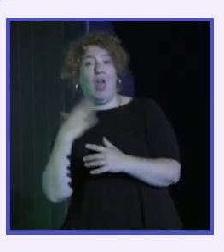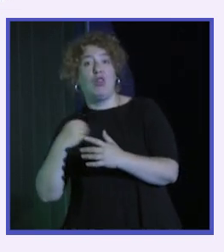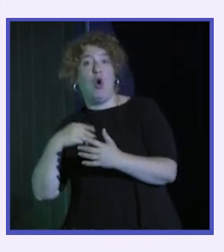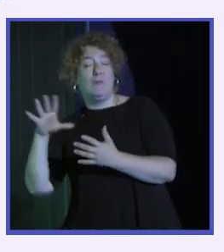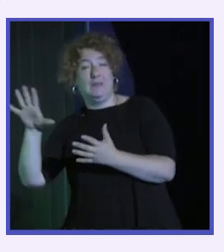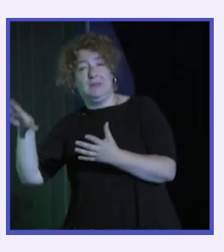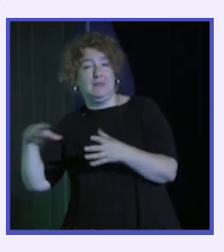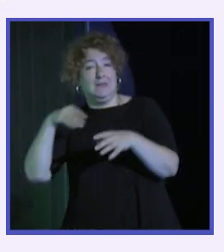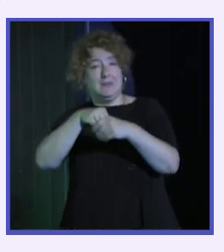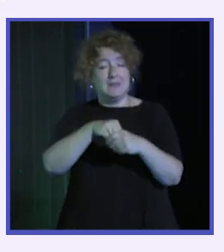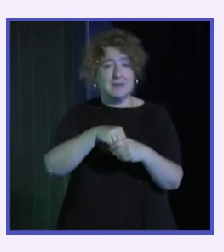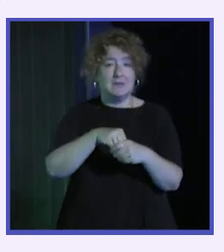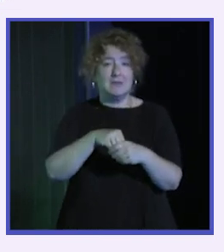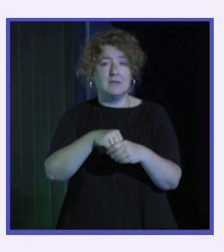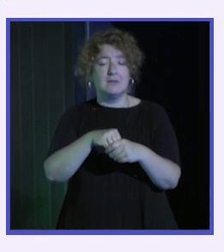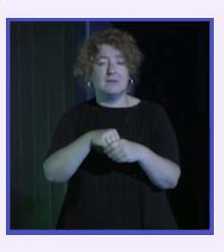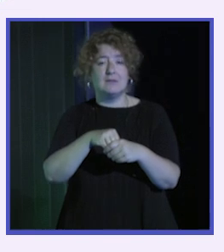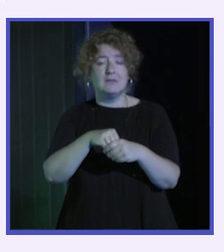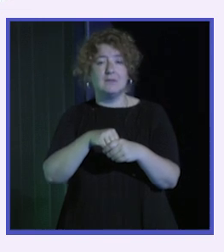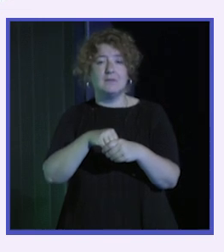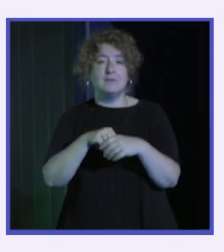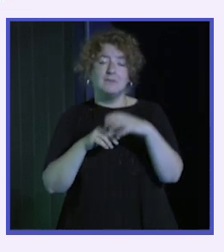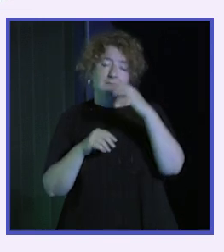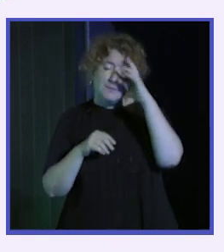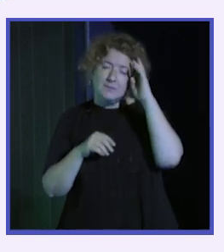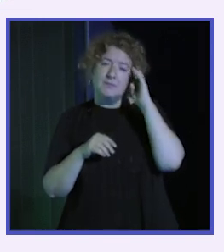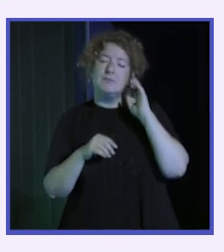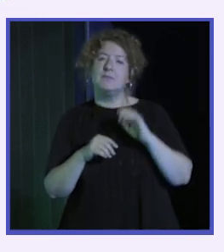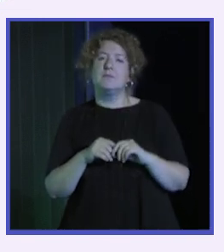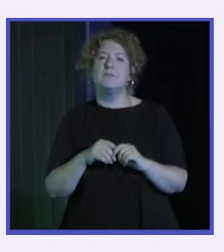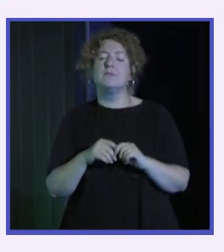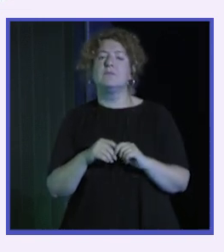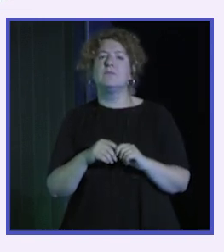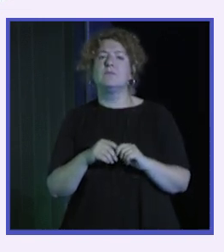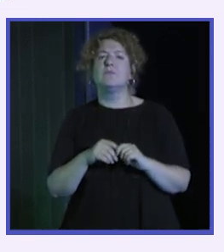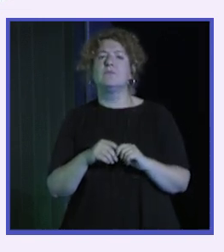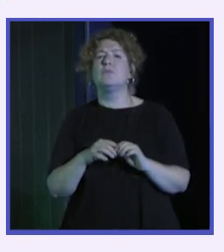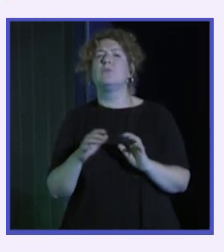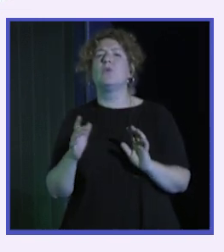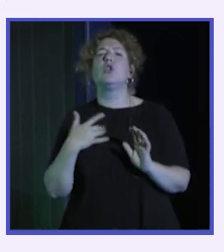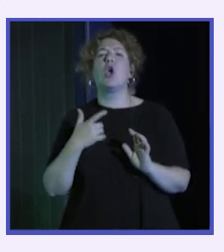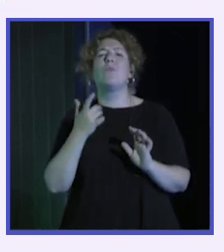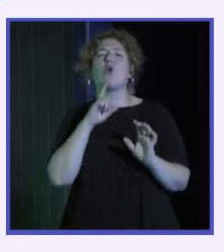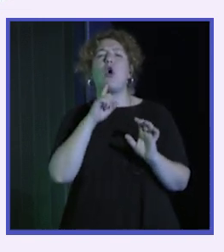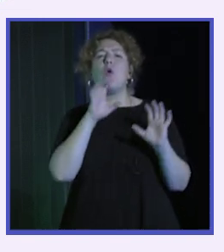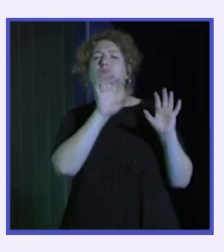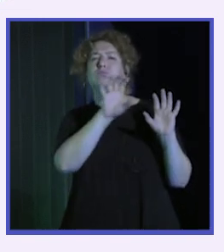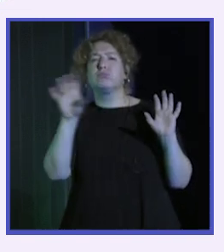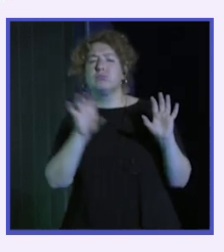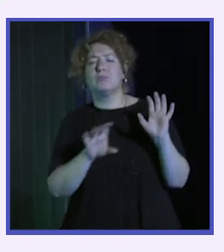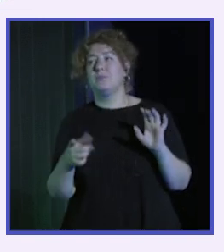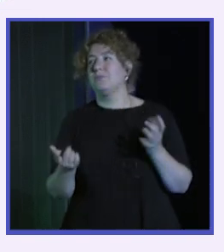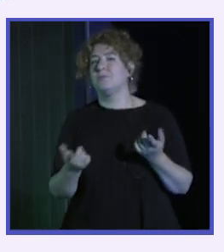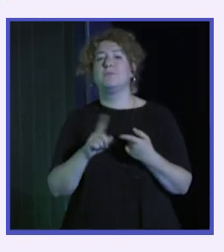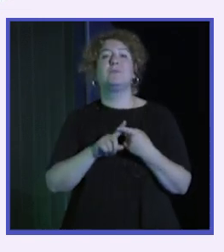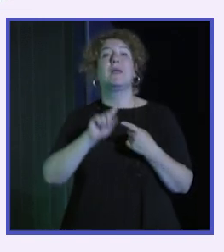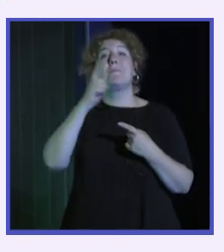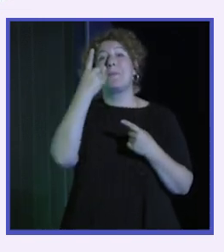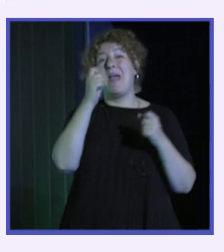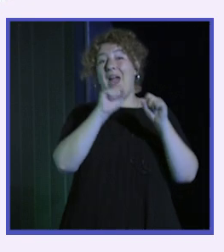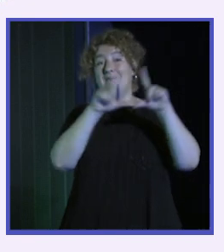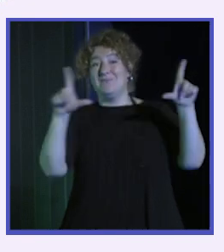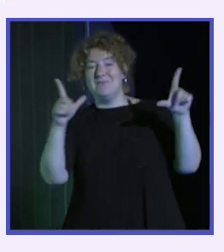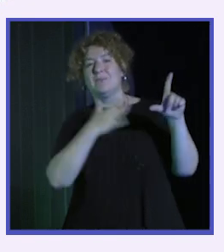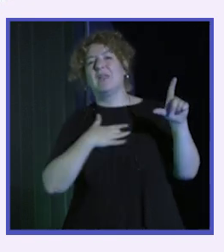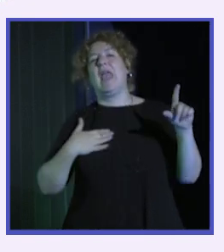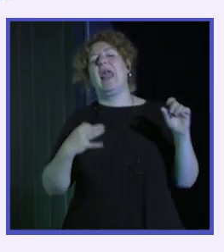que está metida en este Word, y le digo cómo quiere que me la distribuya. Veis que le estoy diciendo, en la primera slide